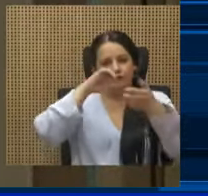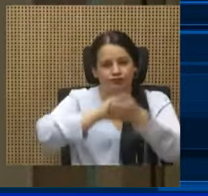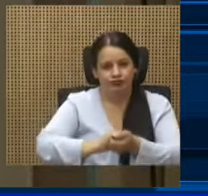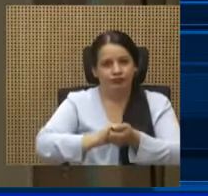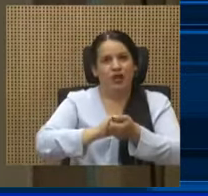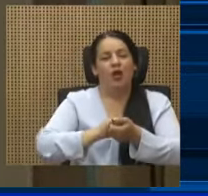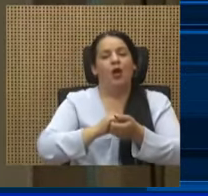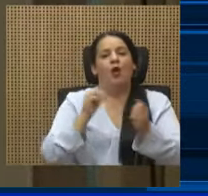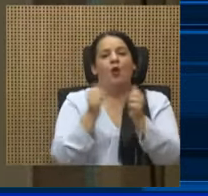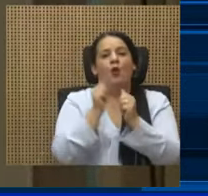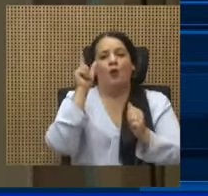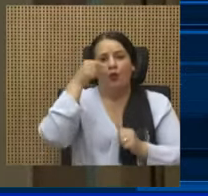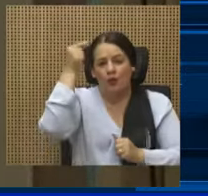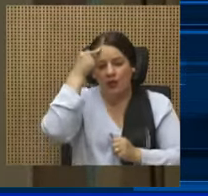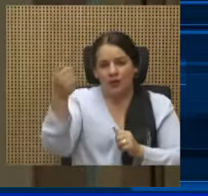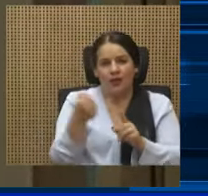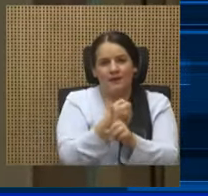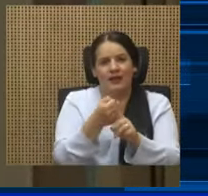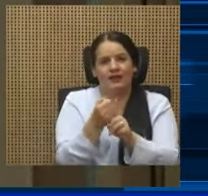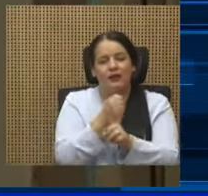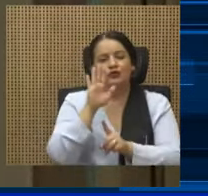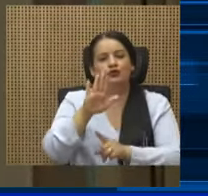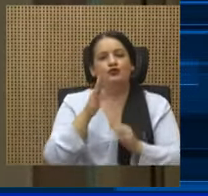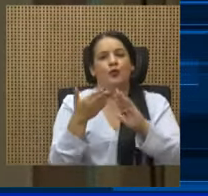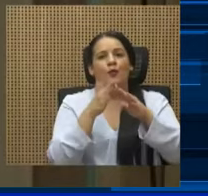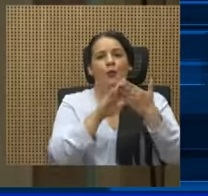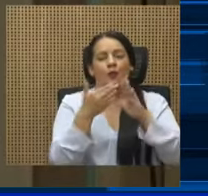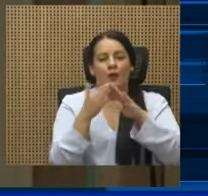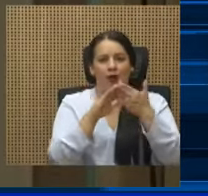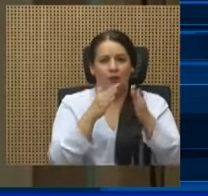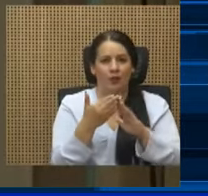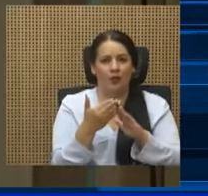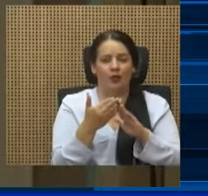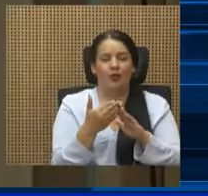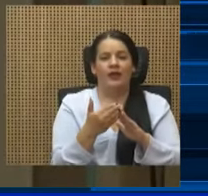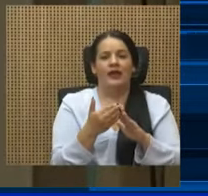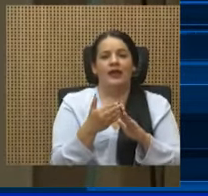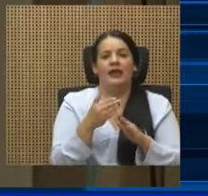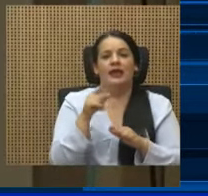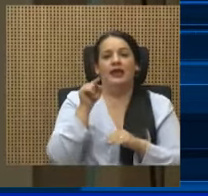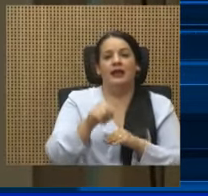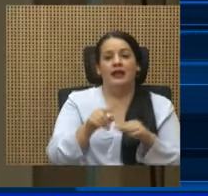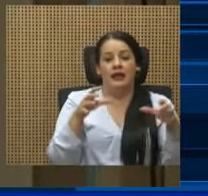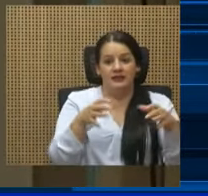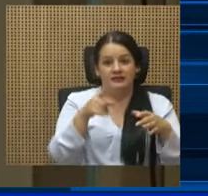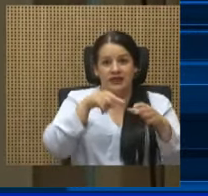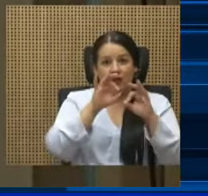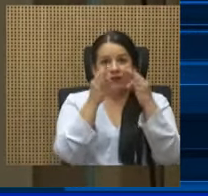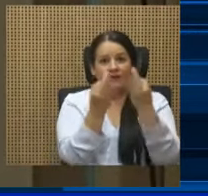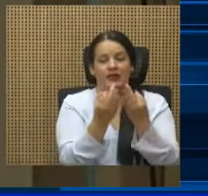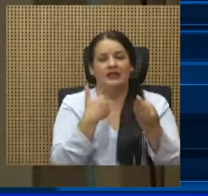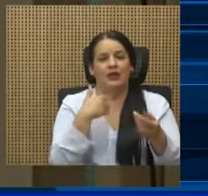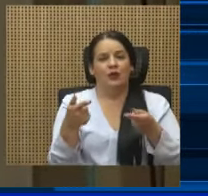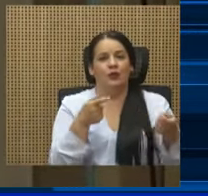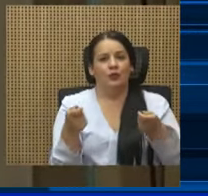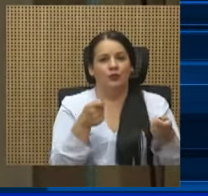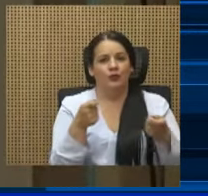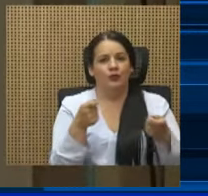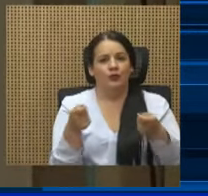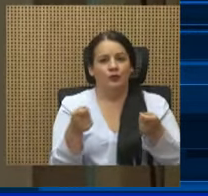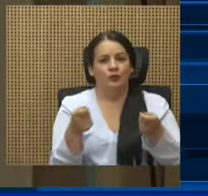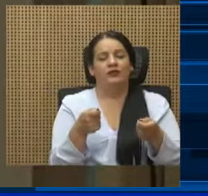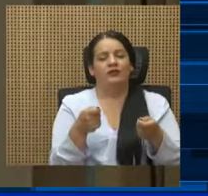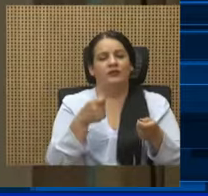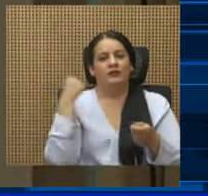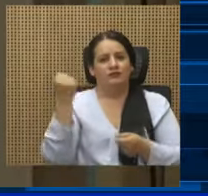ha maltratado a su pueblo. El Estado familia ha consolidado un férreo control político sobre el sistema educativo